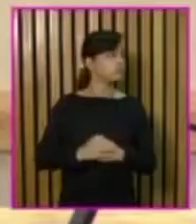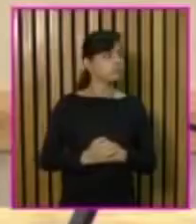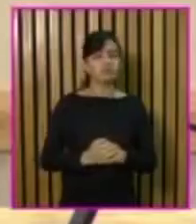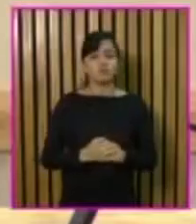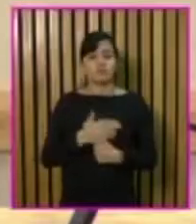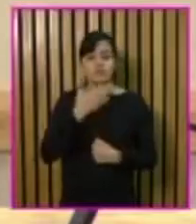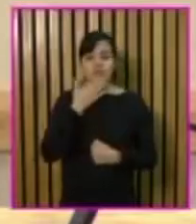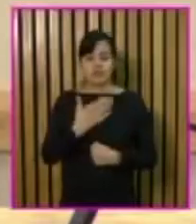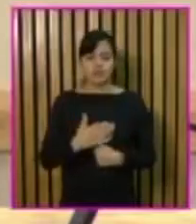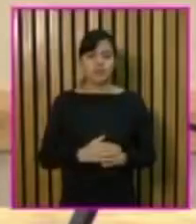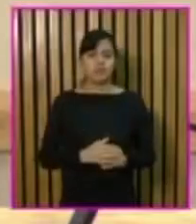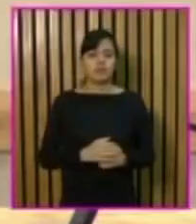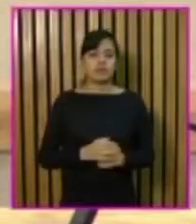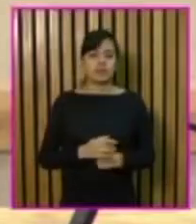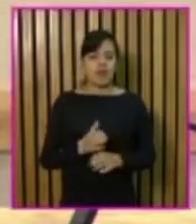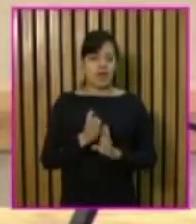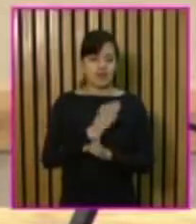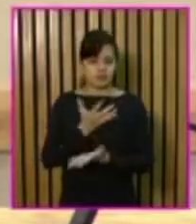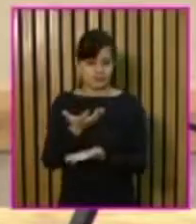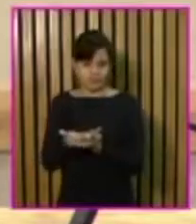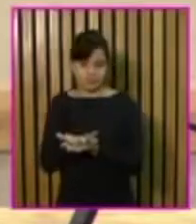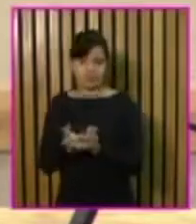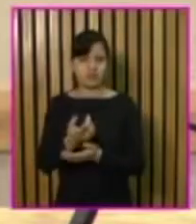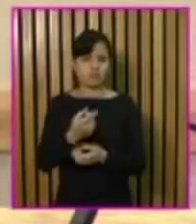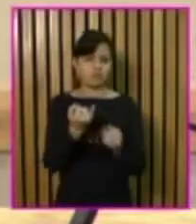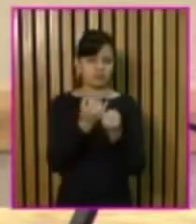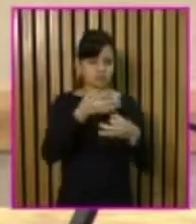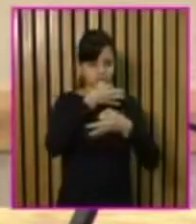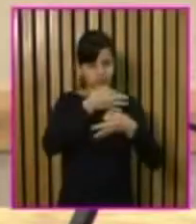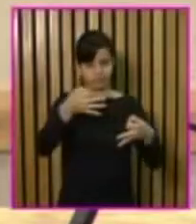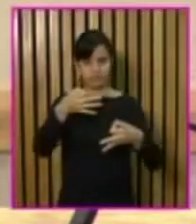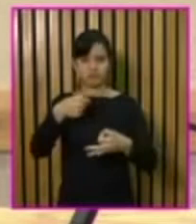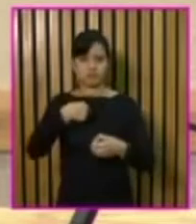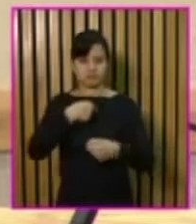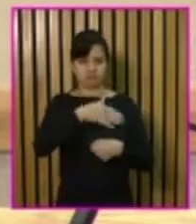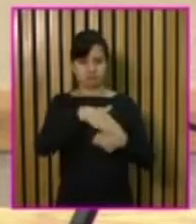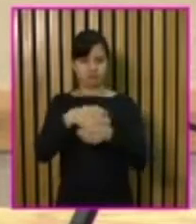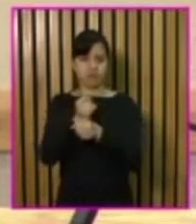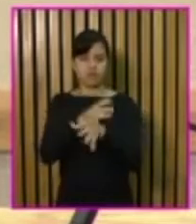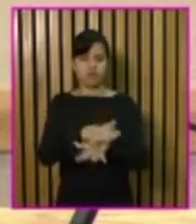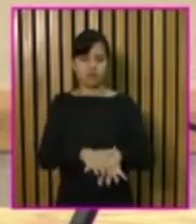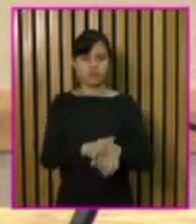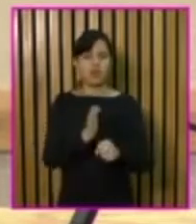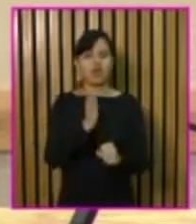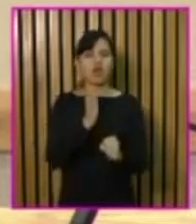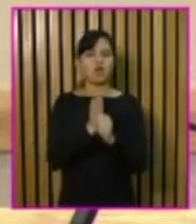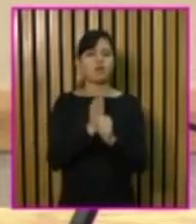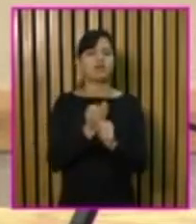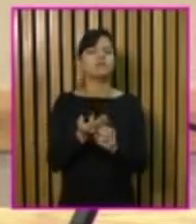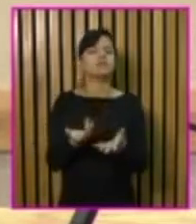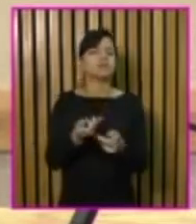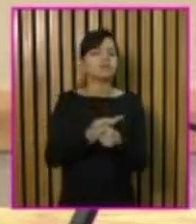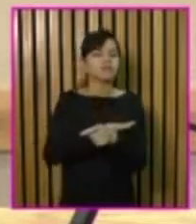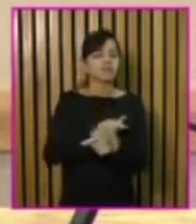técnicas más complejas que año con año se realiza y para ello es necesario que sus integrantes revisen las funciones de las áreas ejecutivas y